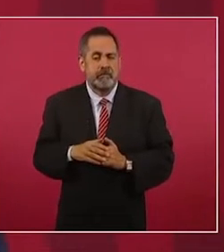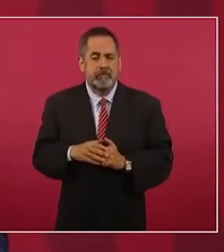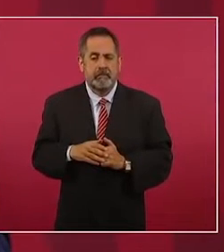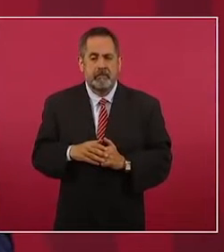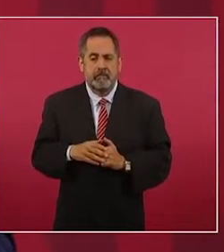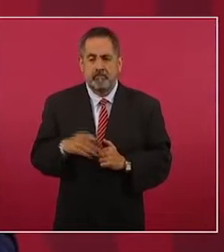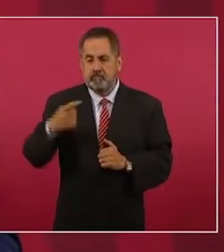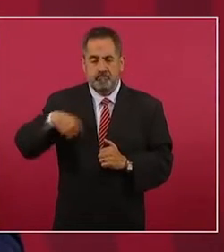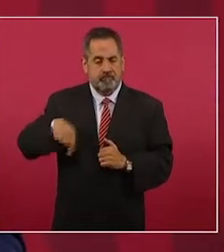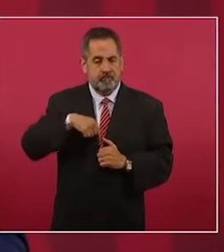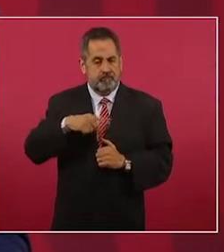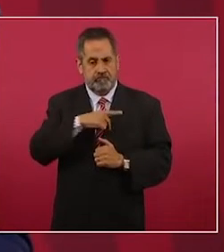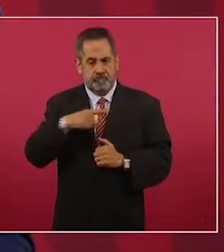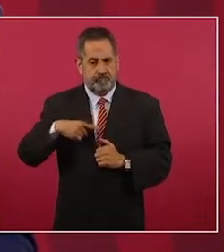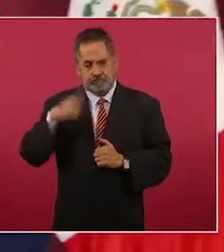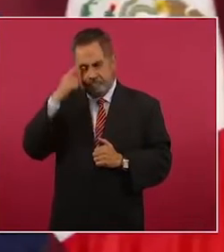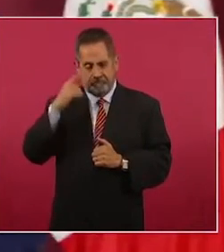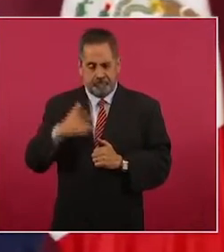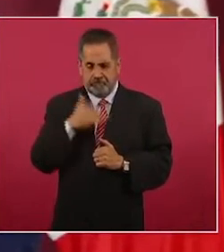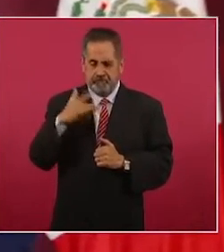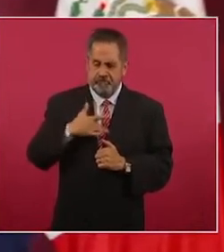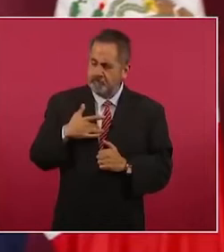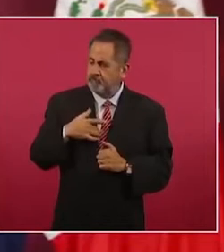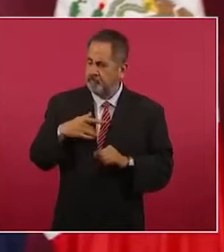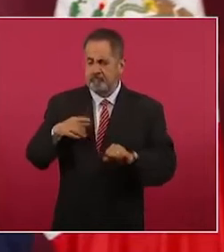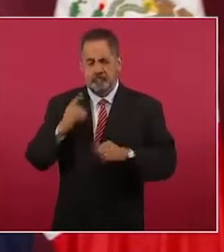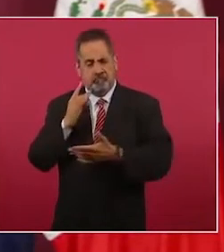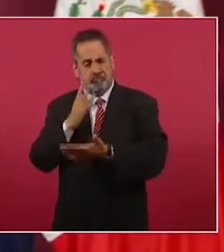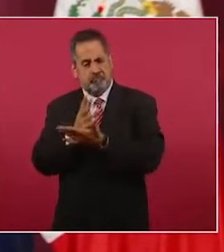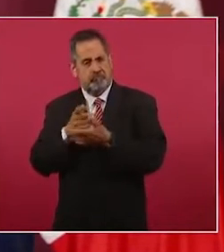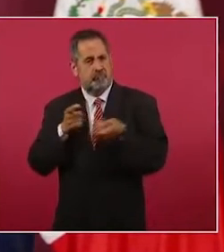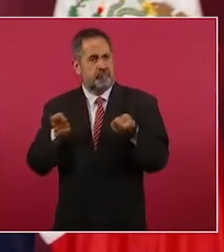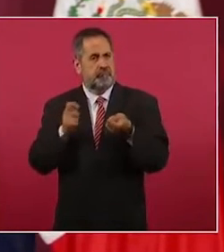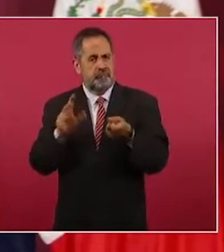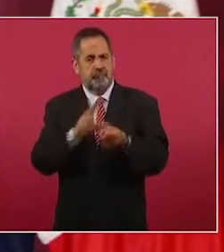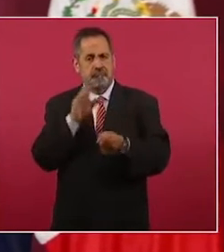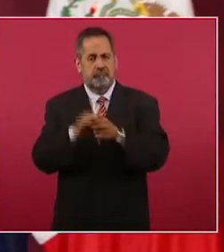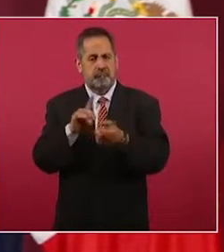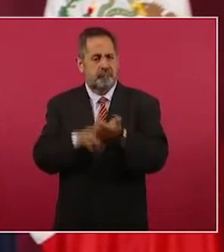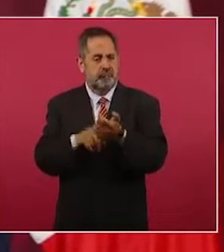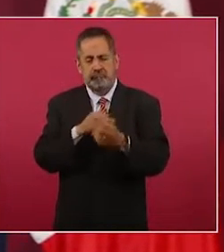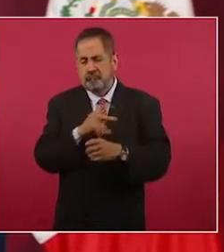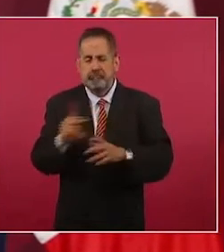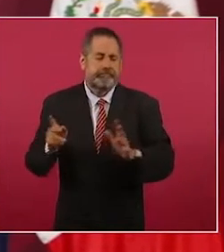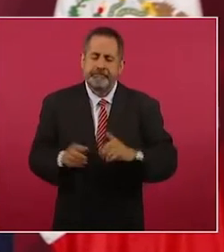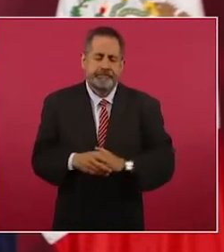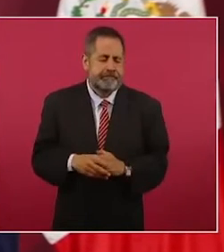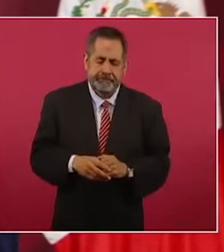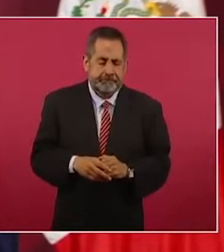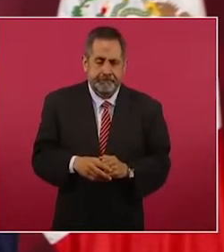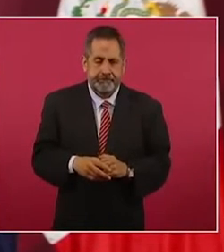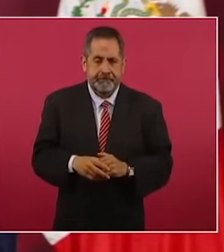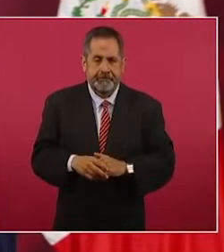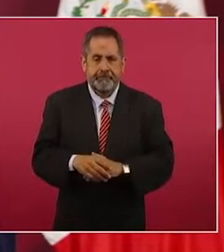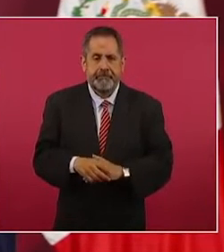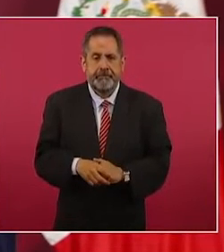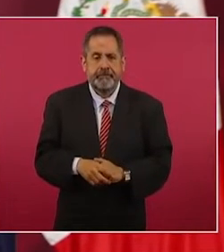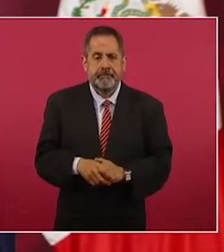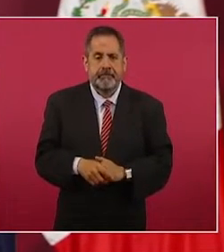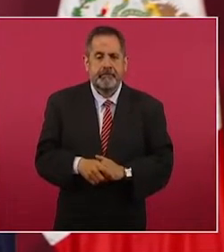Nadie debe sentirse absoluto en ningún nivel de la escala. Pero hubo cepillazo,